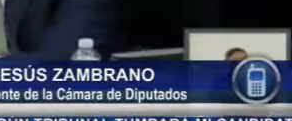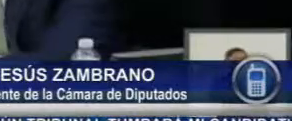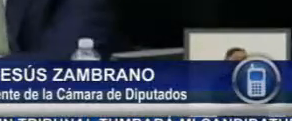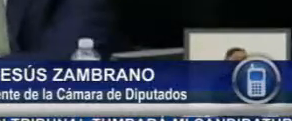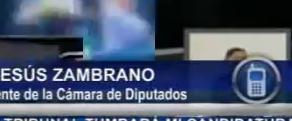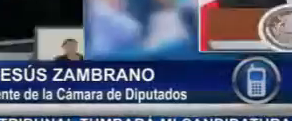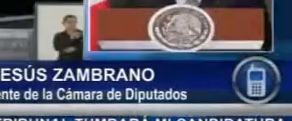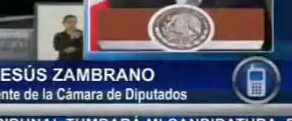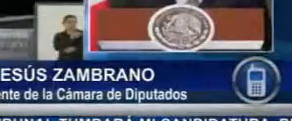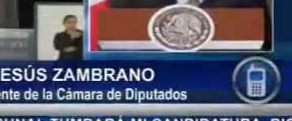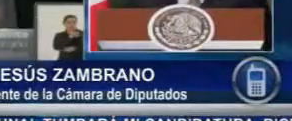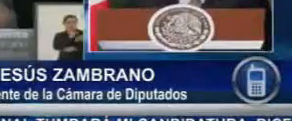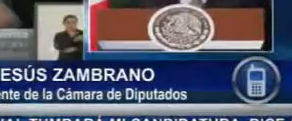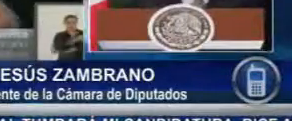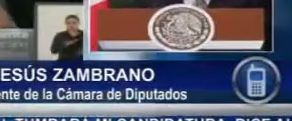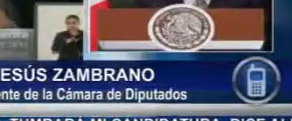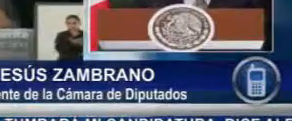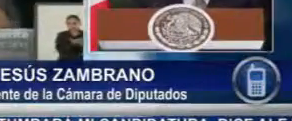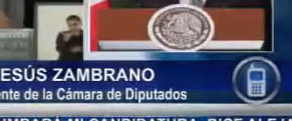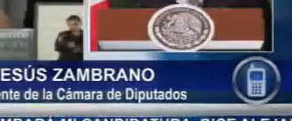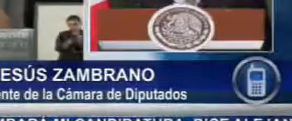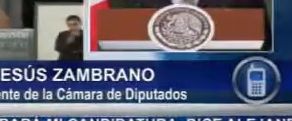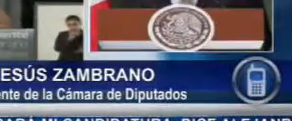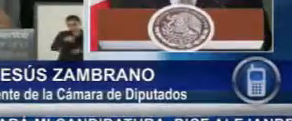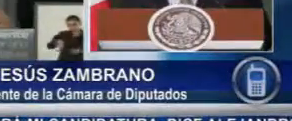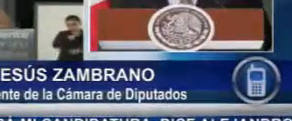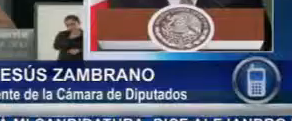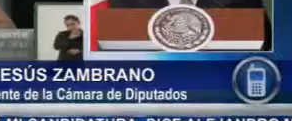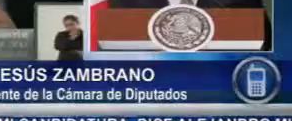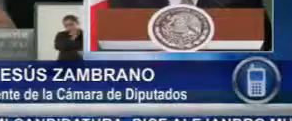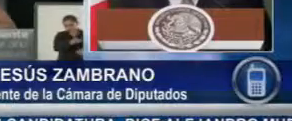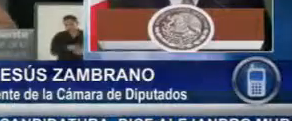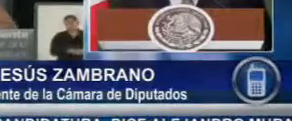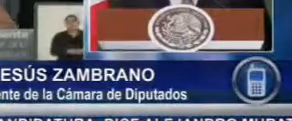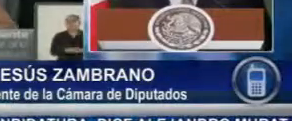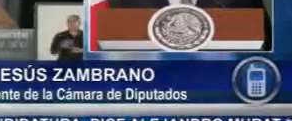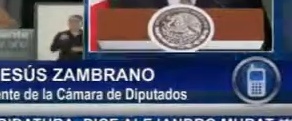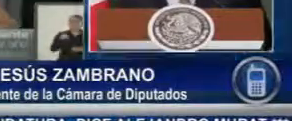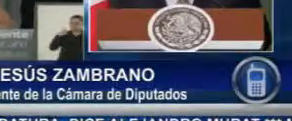la diputada local de Sinaloa, que coloquialmente